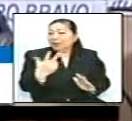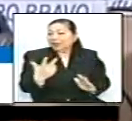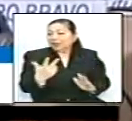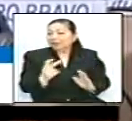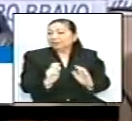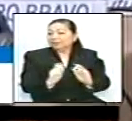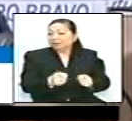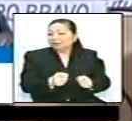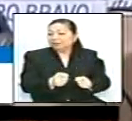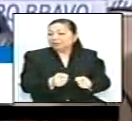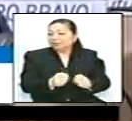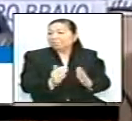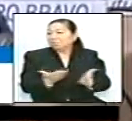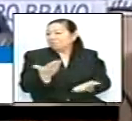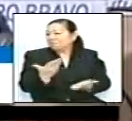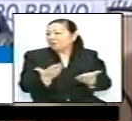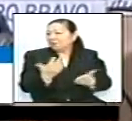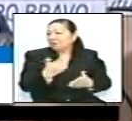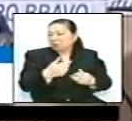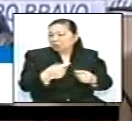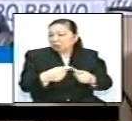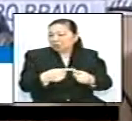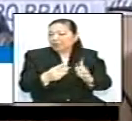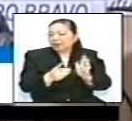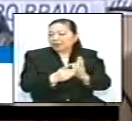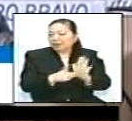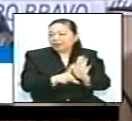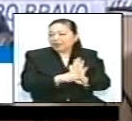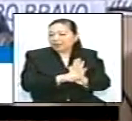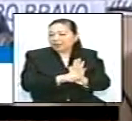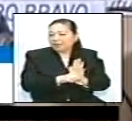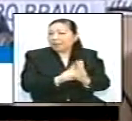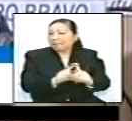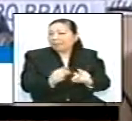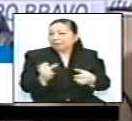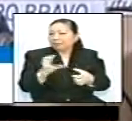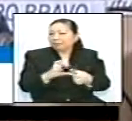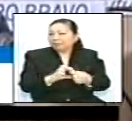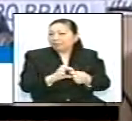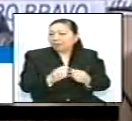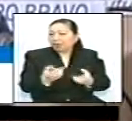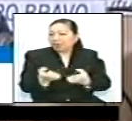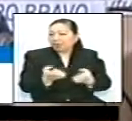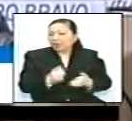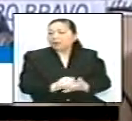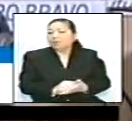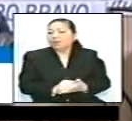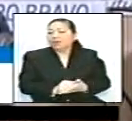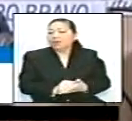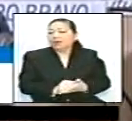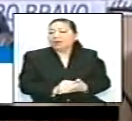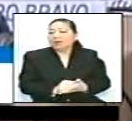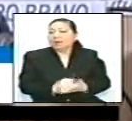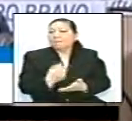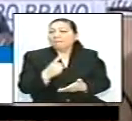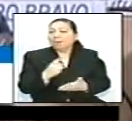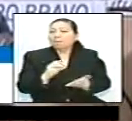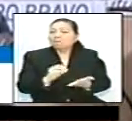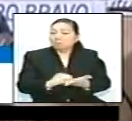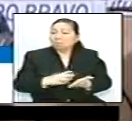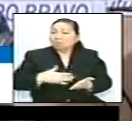dado más o menos una treintena de decretos legislativos vinculados al sector de economía que han servido para